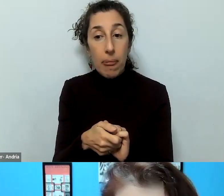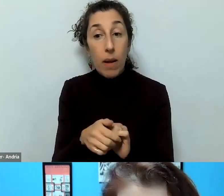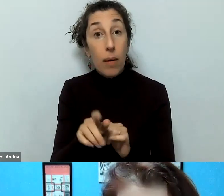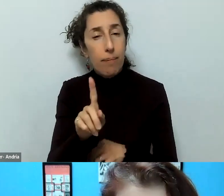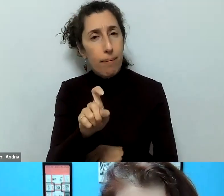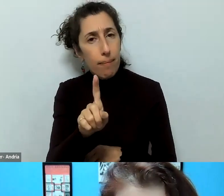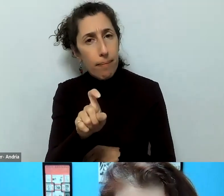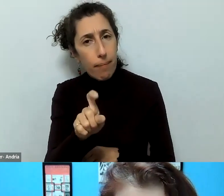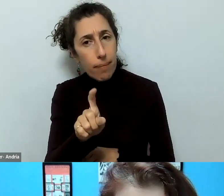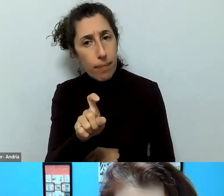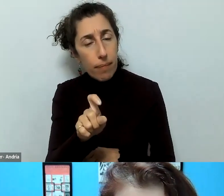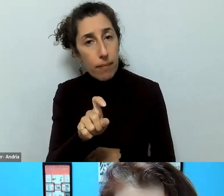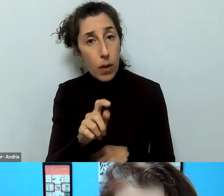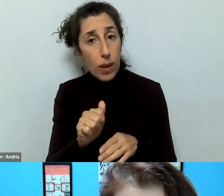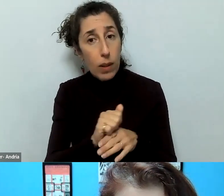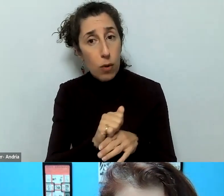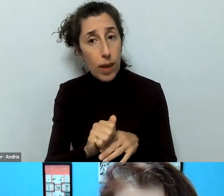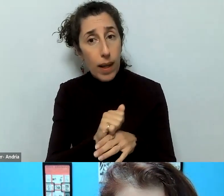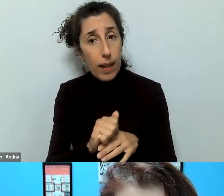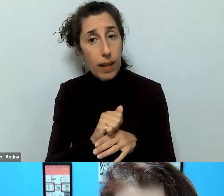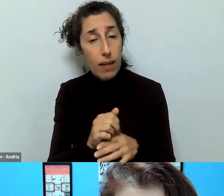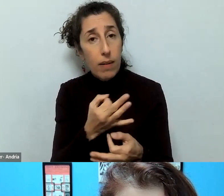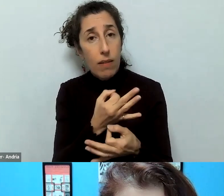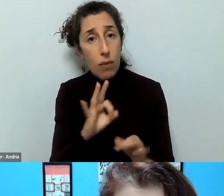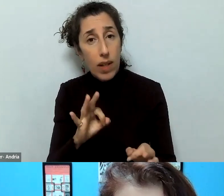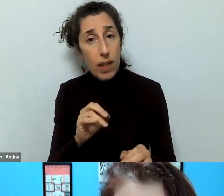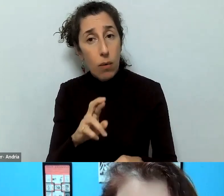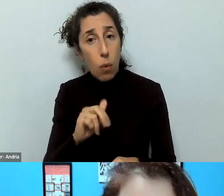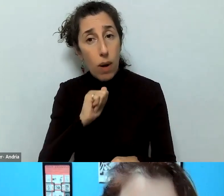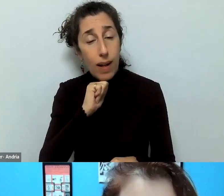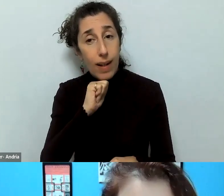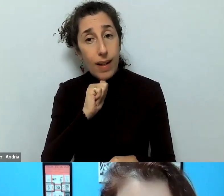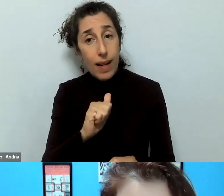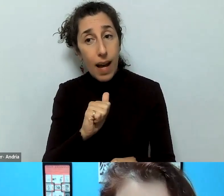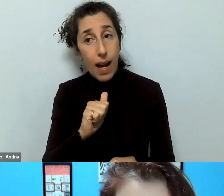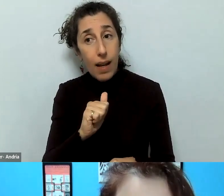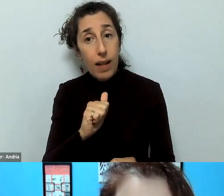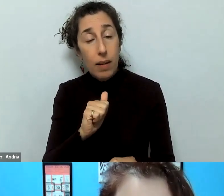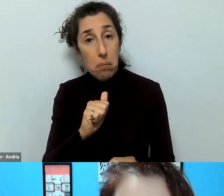Rápidamente, ¿puedes confirmar si los entrenamientos son gratis o no?